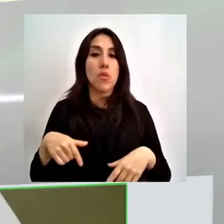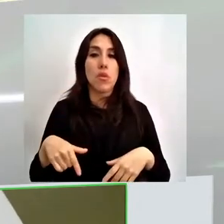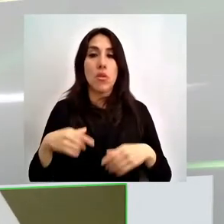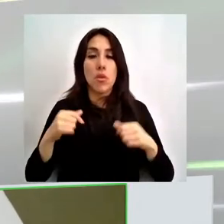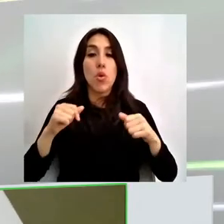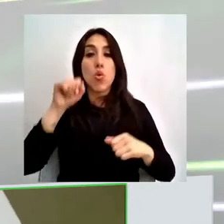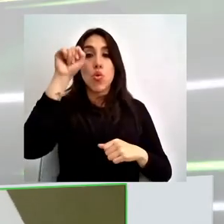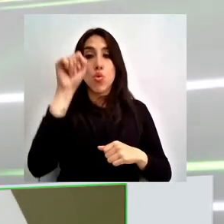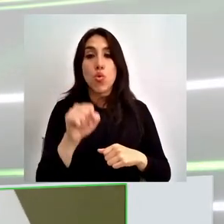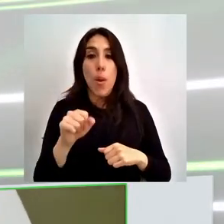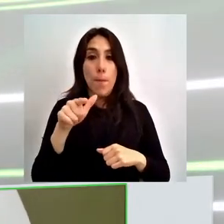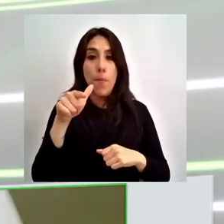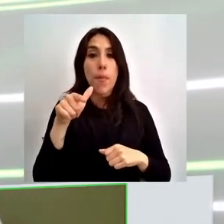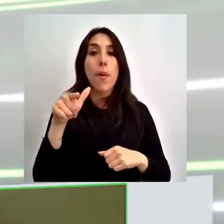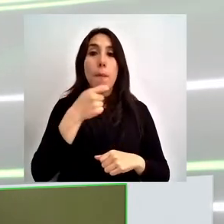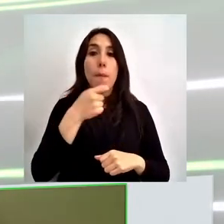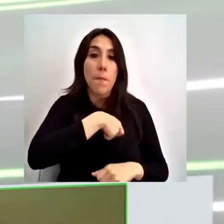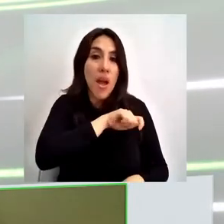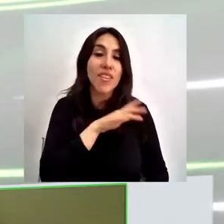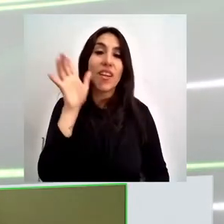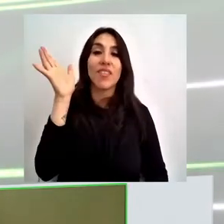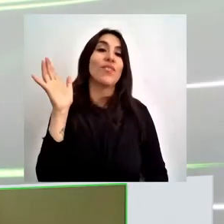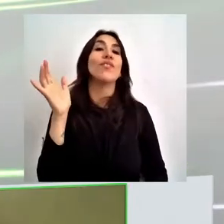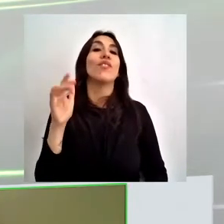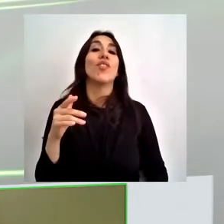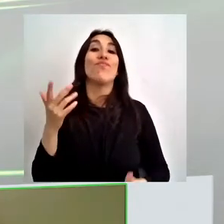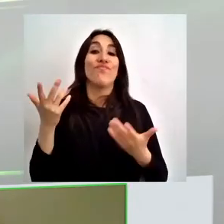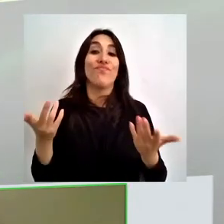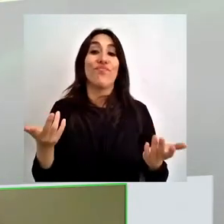en este modelo a seguir